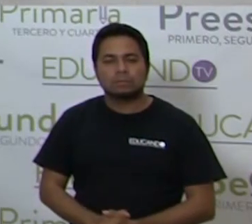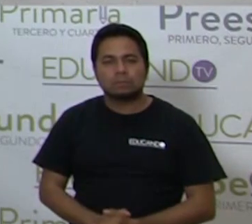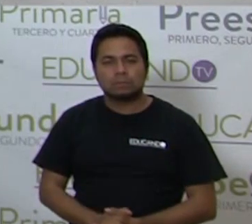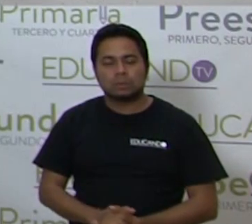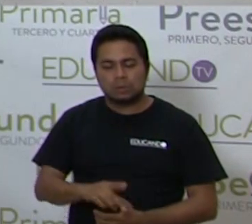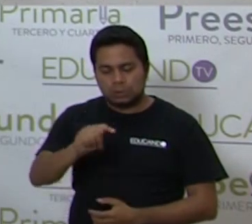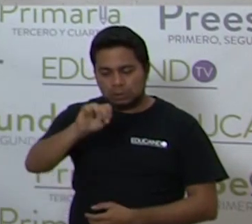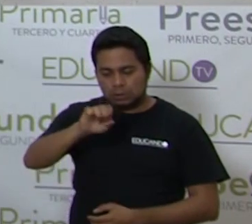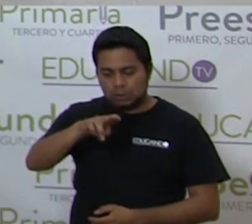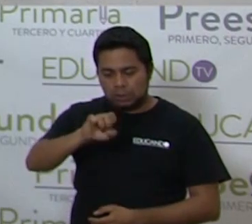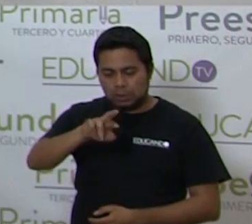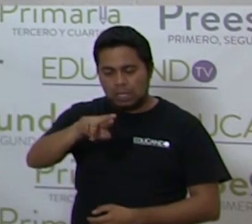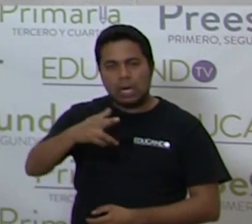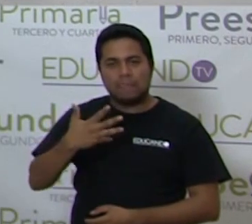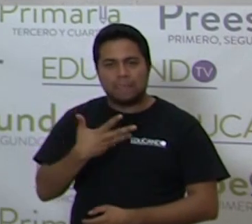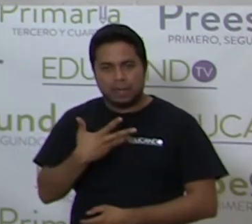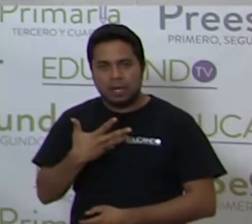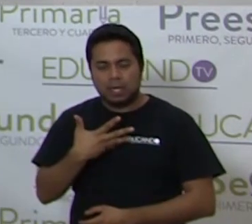Tener. ¿Bien?